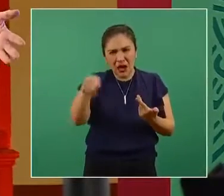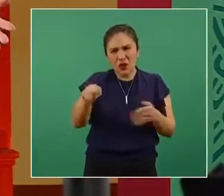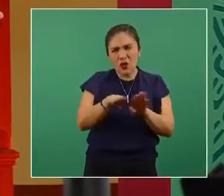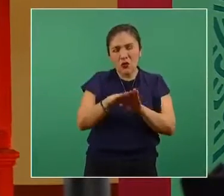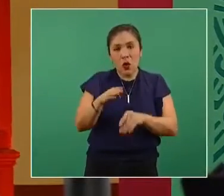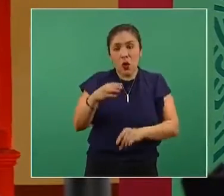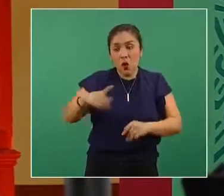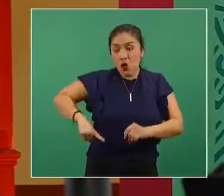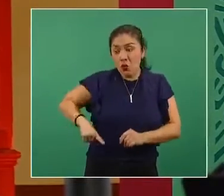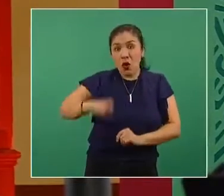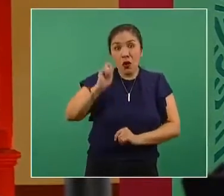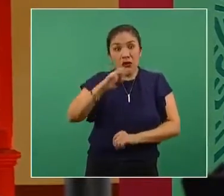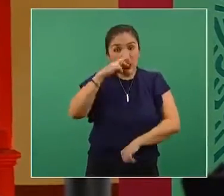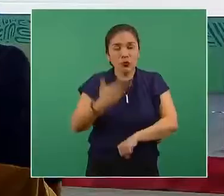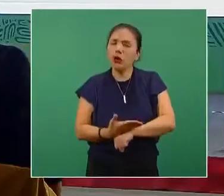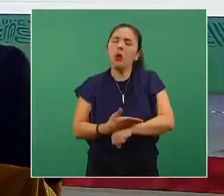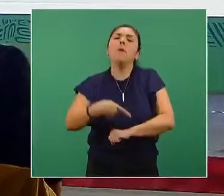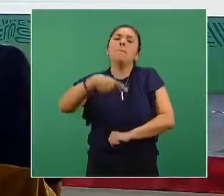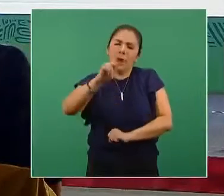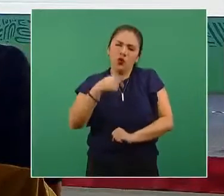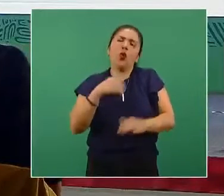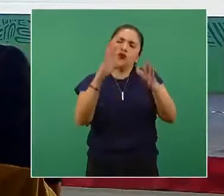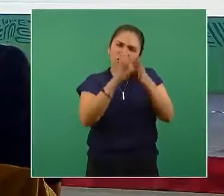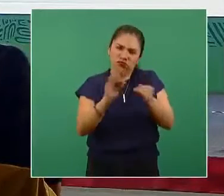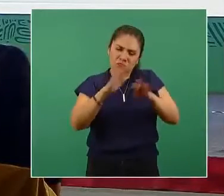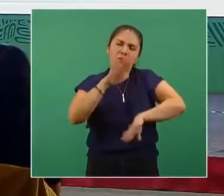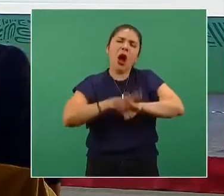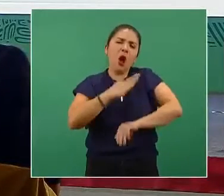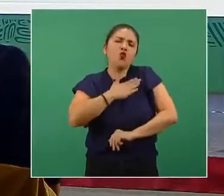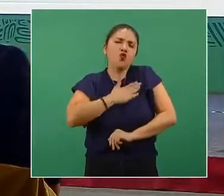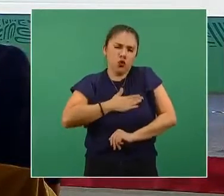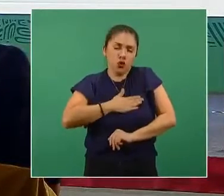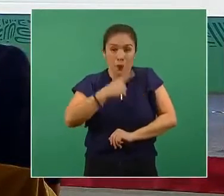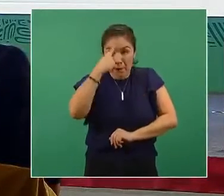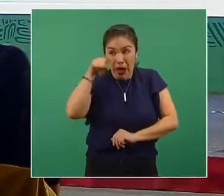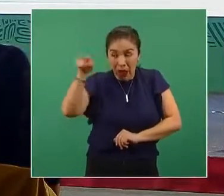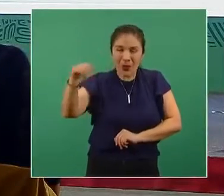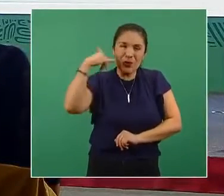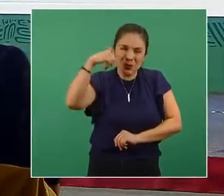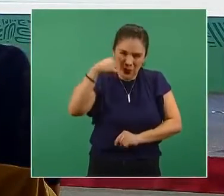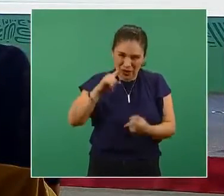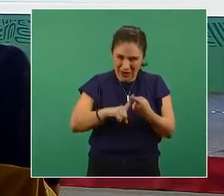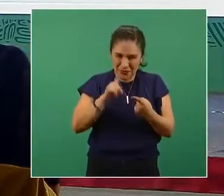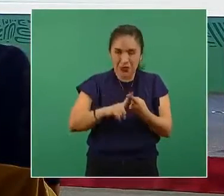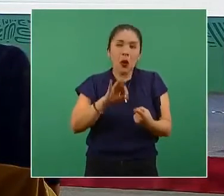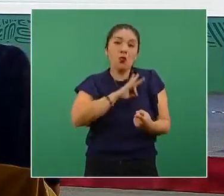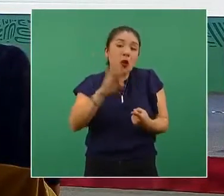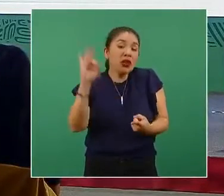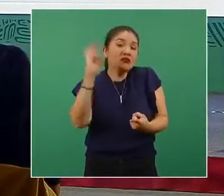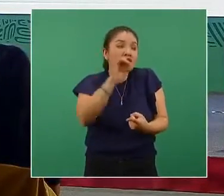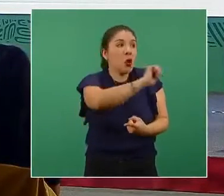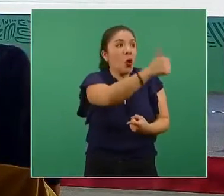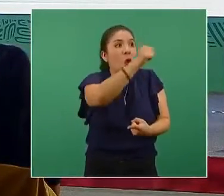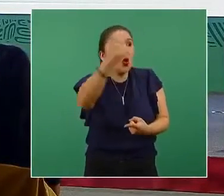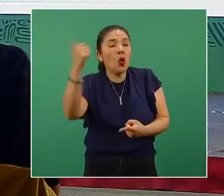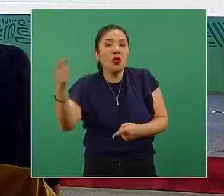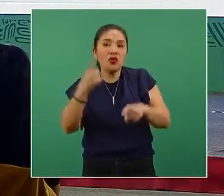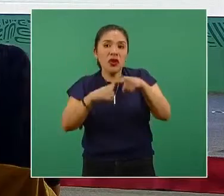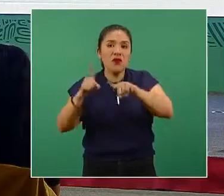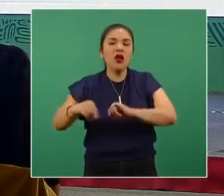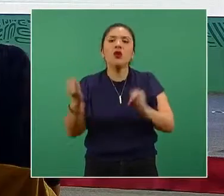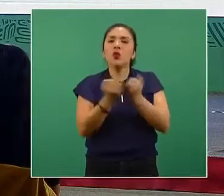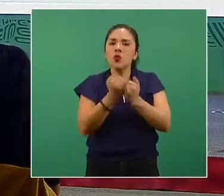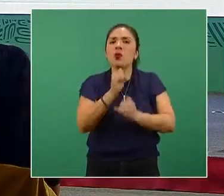la vacunación. Pero nos parece justo hacer esa aclaración, no solo para el caso de Yucatán, es posible que varios de los otros casos